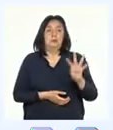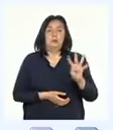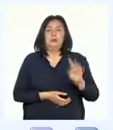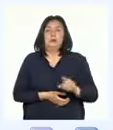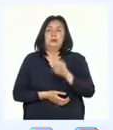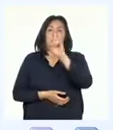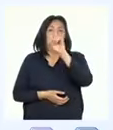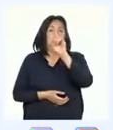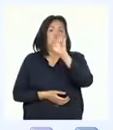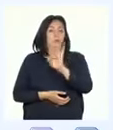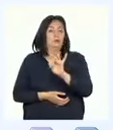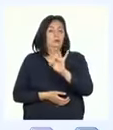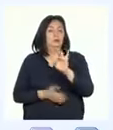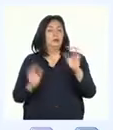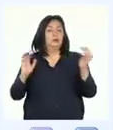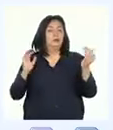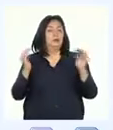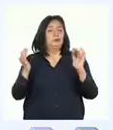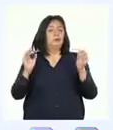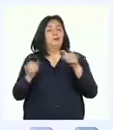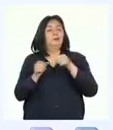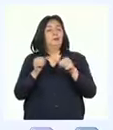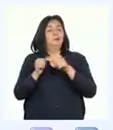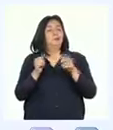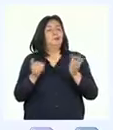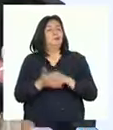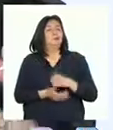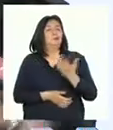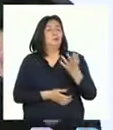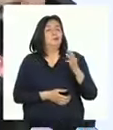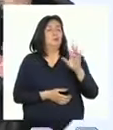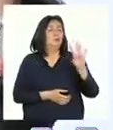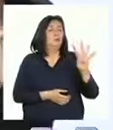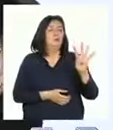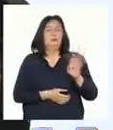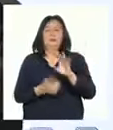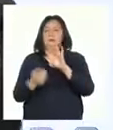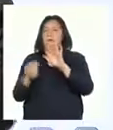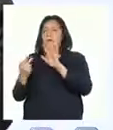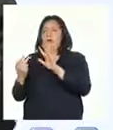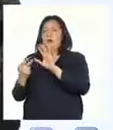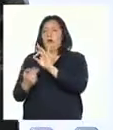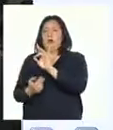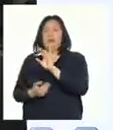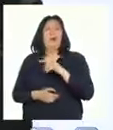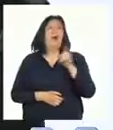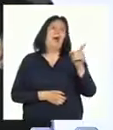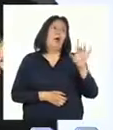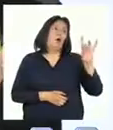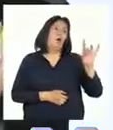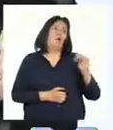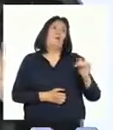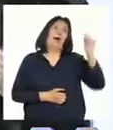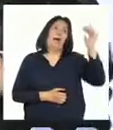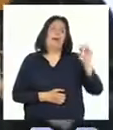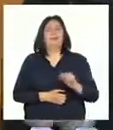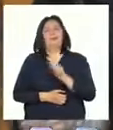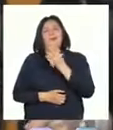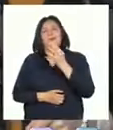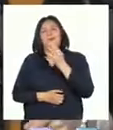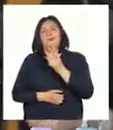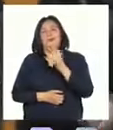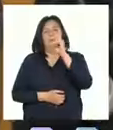y 1/8, se comparan los números 4 y 8. Ah, claro. 8 es mayor que 4,